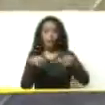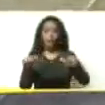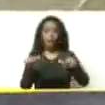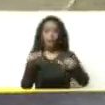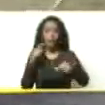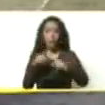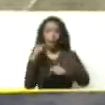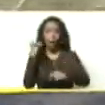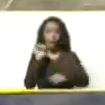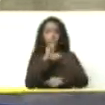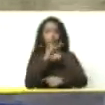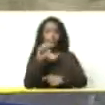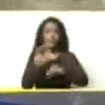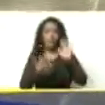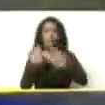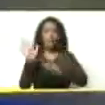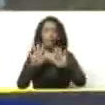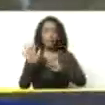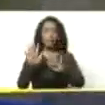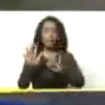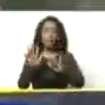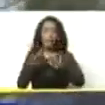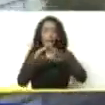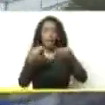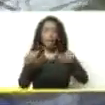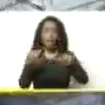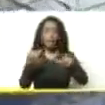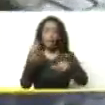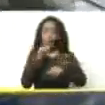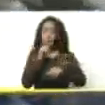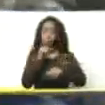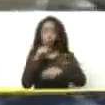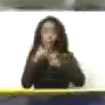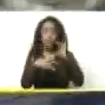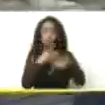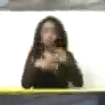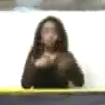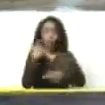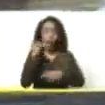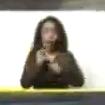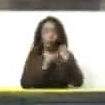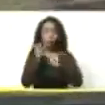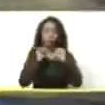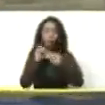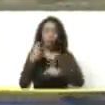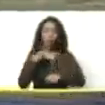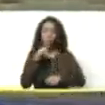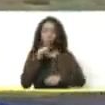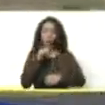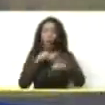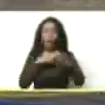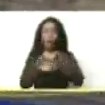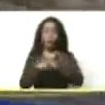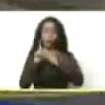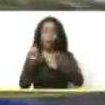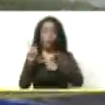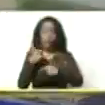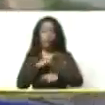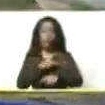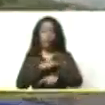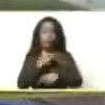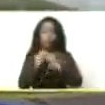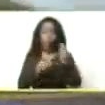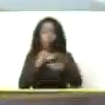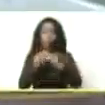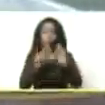315 hectáreas que están o sea hay una cantidad de maquinaria señor presidente donde nos no tenemos acceso a ella y nosotros como